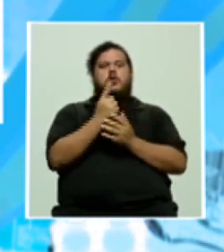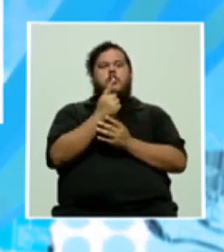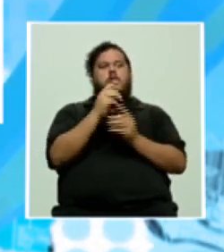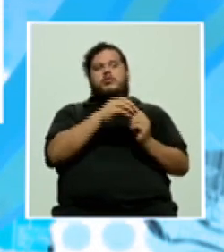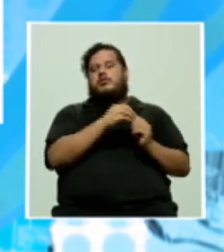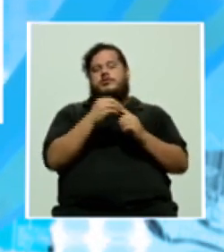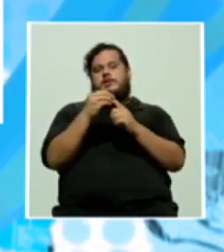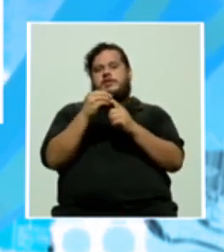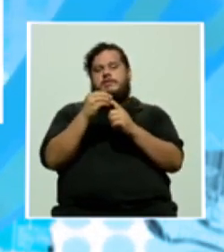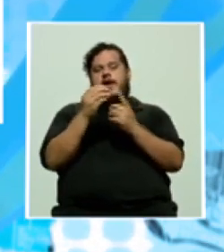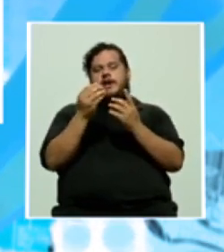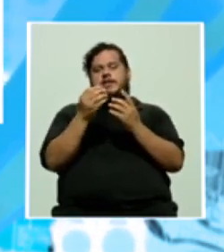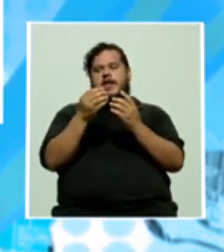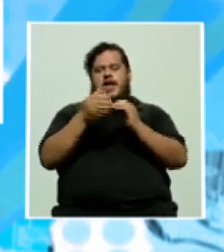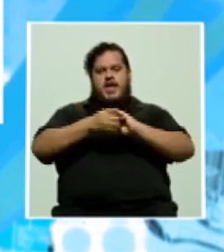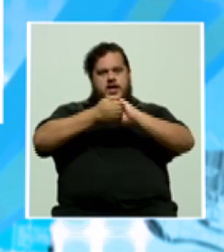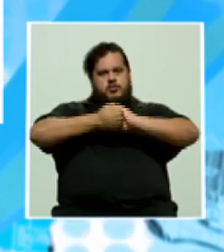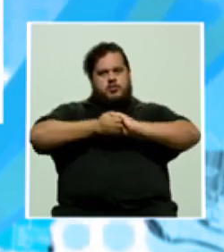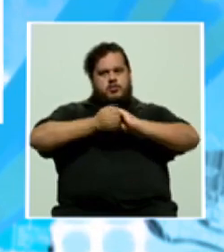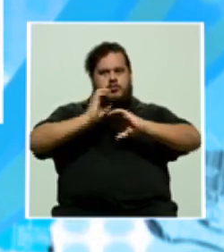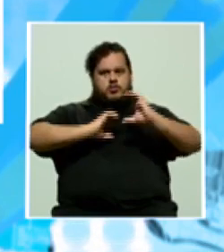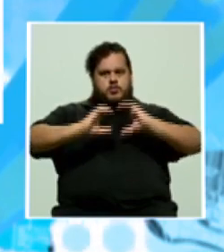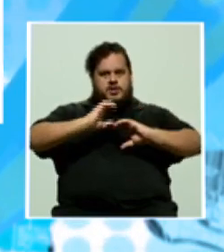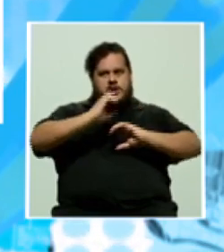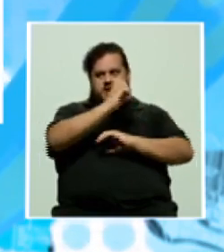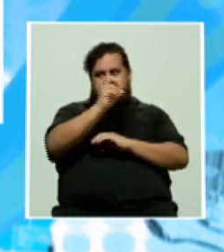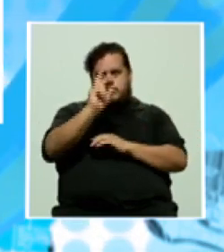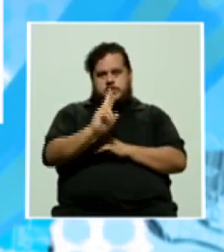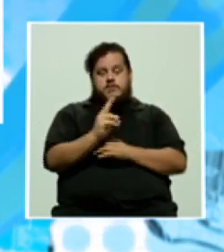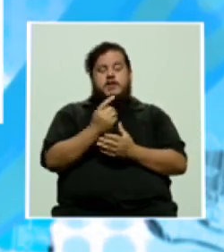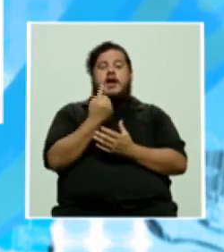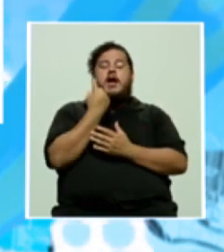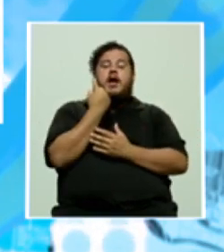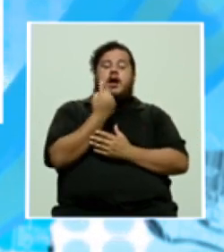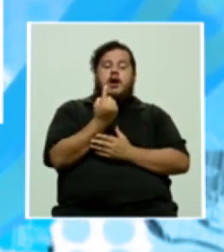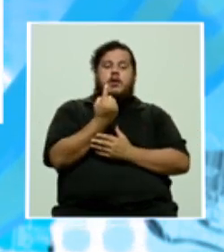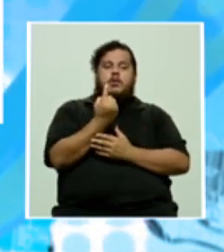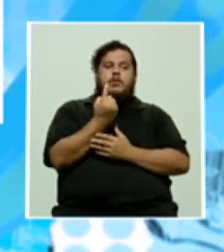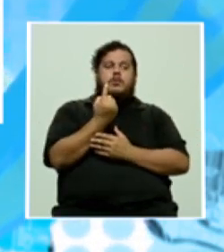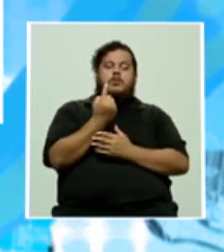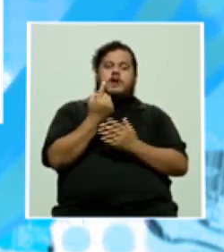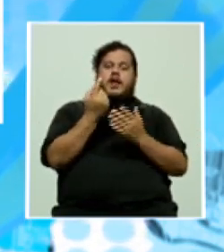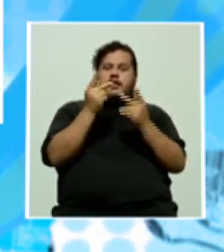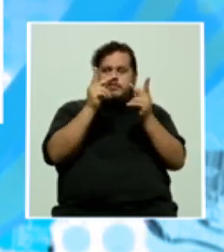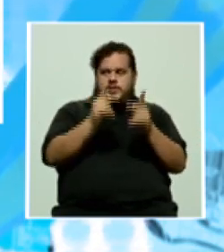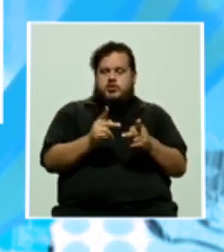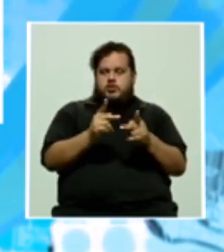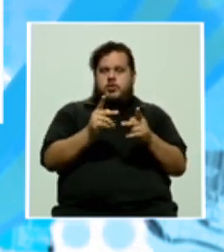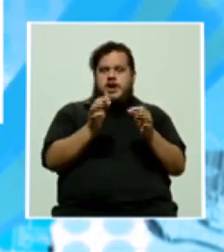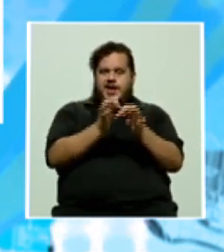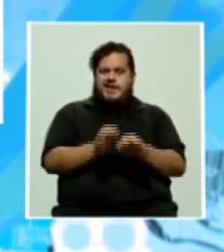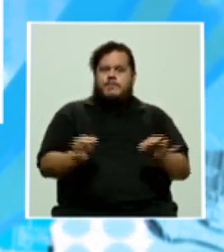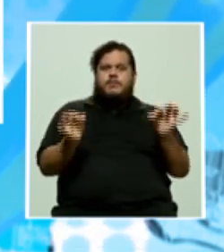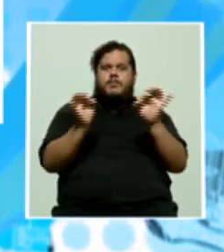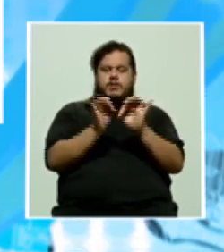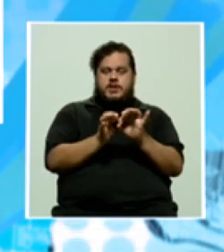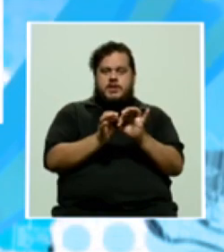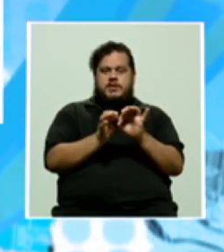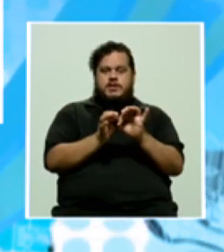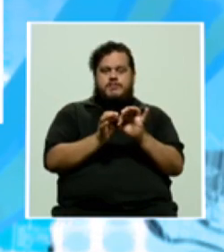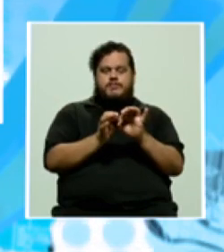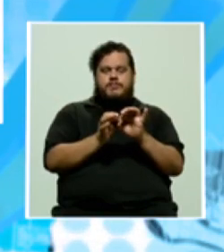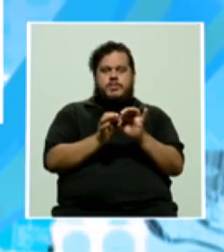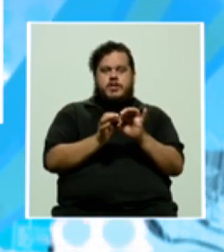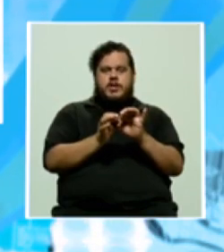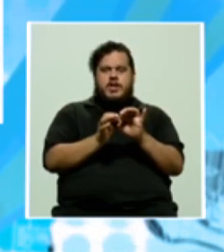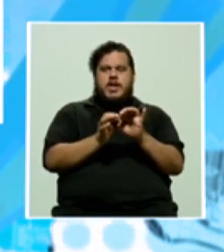principales o el principal socio comercial de Costa Rica, un agente clave en